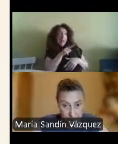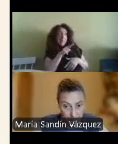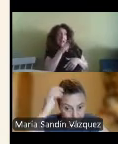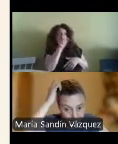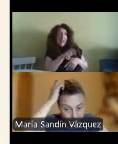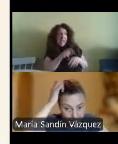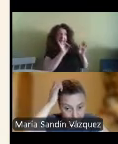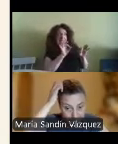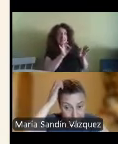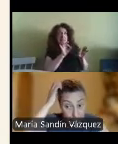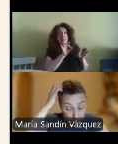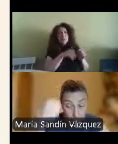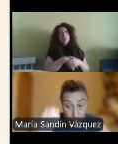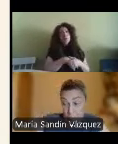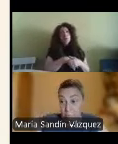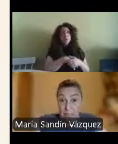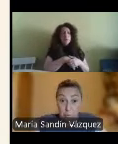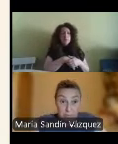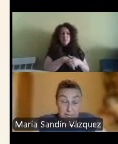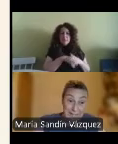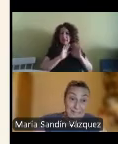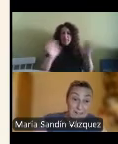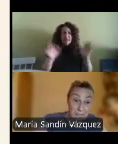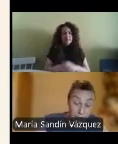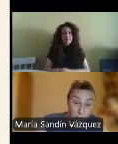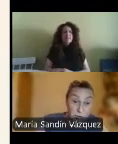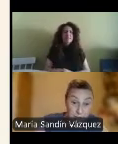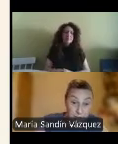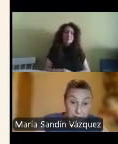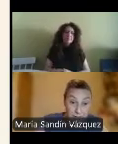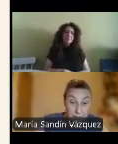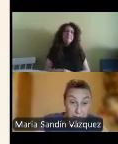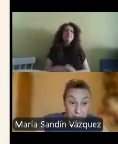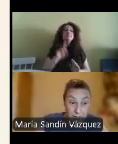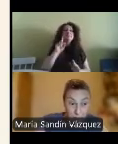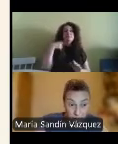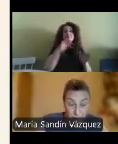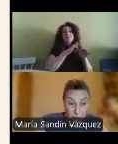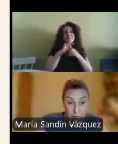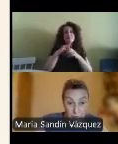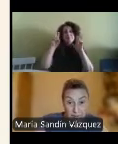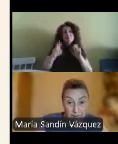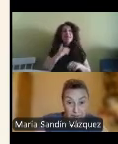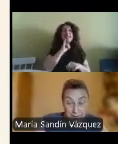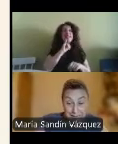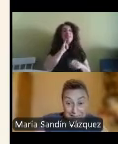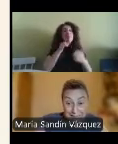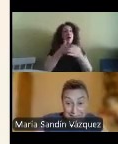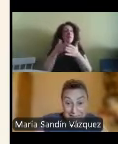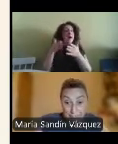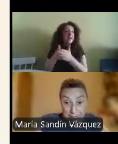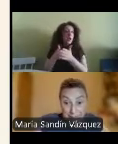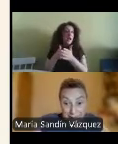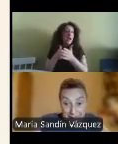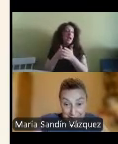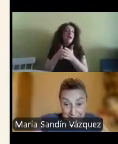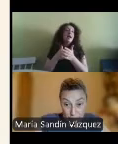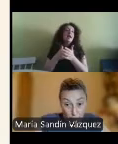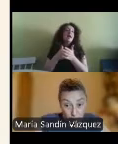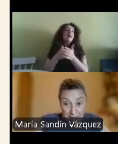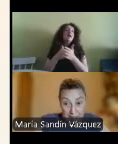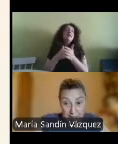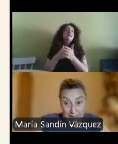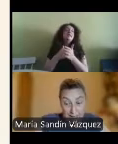Es que es un desastre. Y luego, otra cosa que relacionada con estas barreras del idioma, nos dicen los profesionales. Aparte